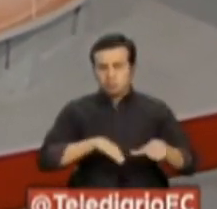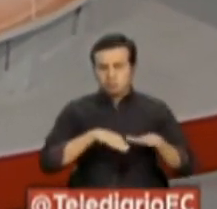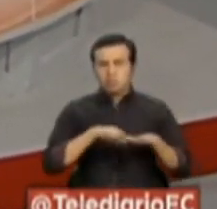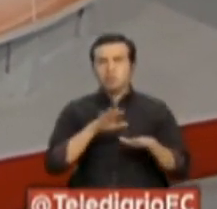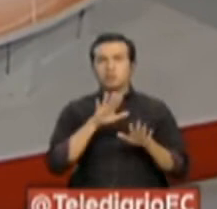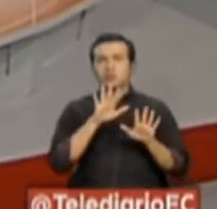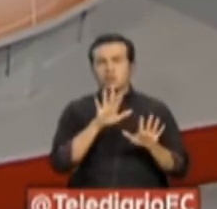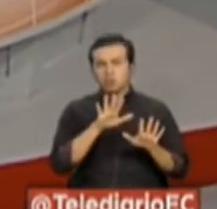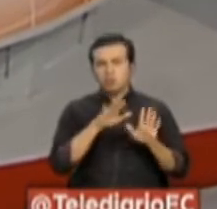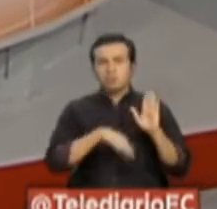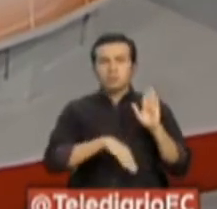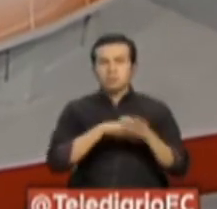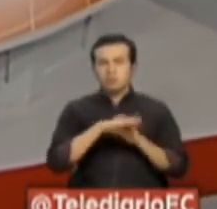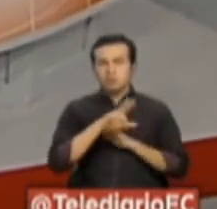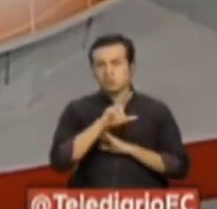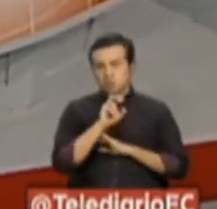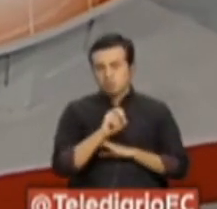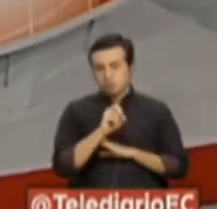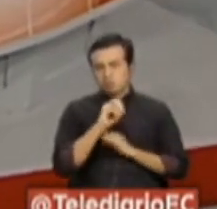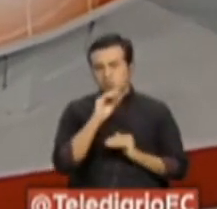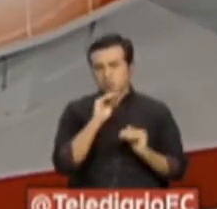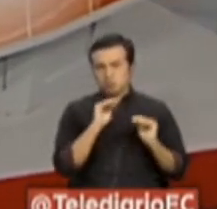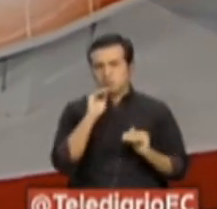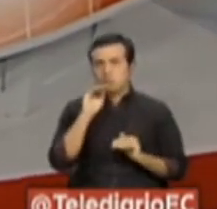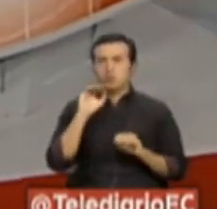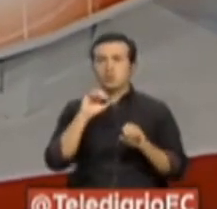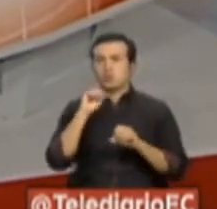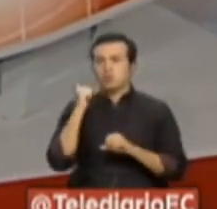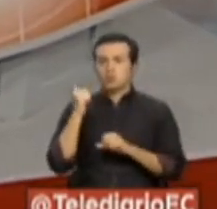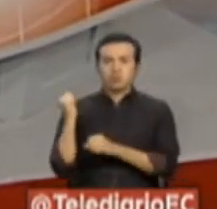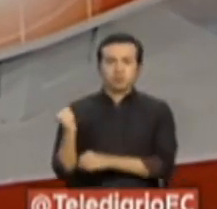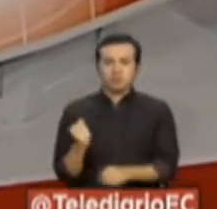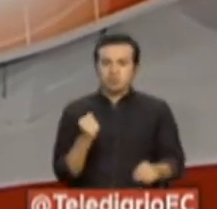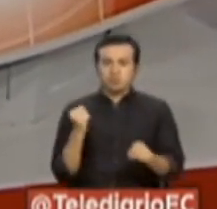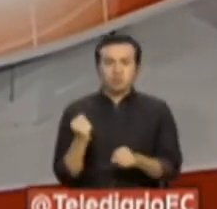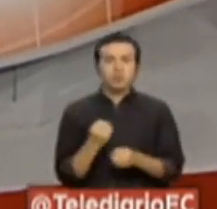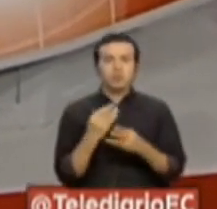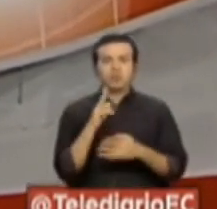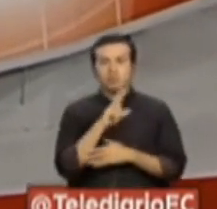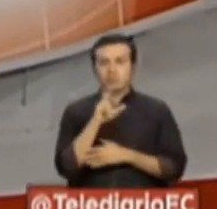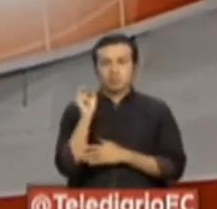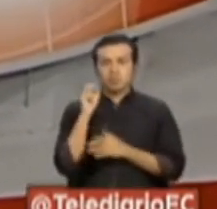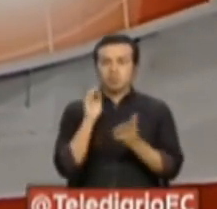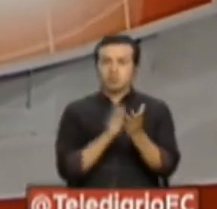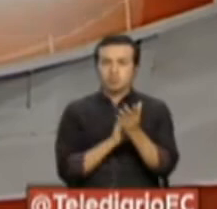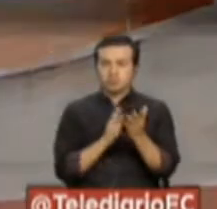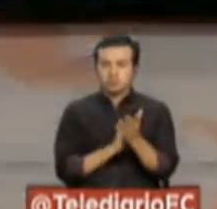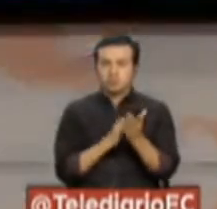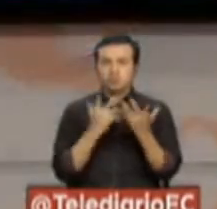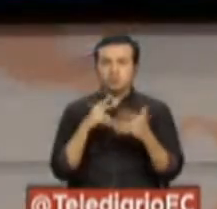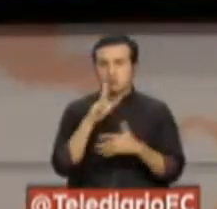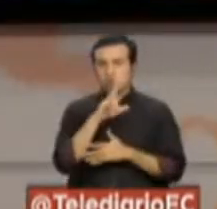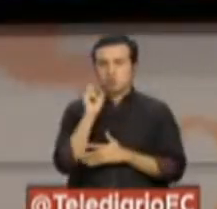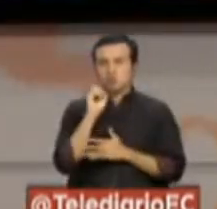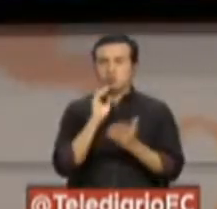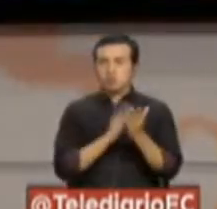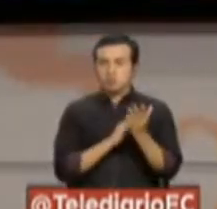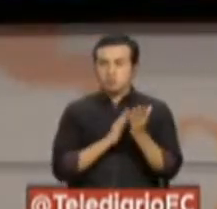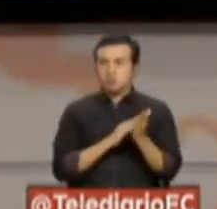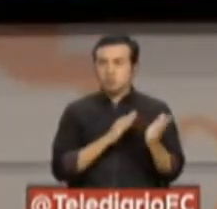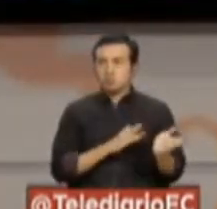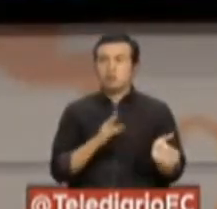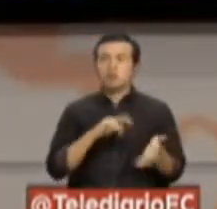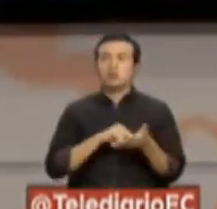mínimo de 10, un máximo de 30, pero hay organizaciones de limpieza que llegan a tener 300 socios. Llegamos a tener 300 socios. La